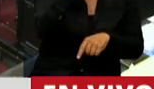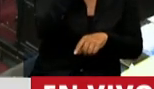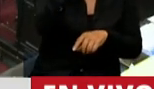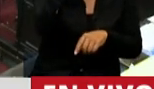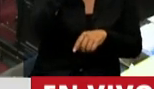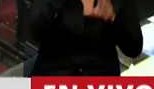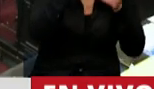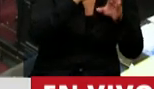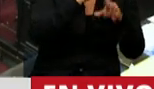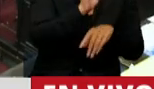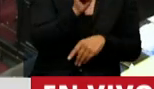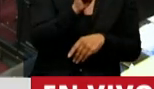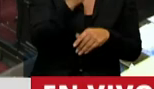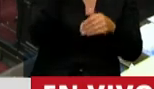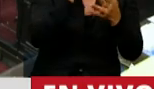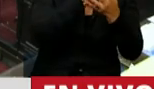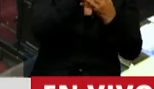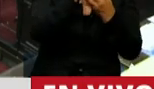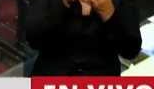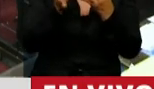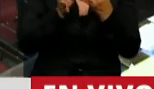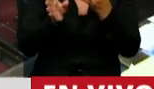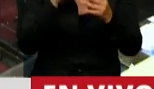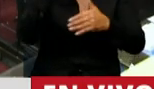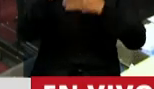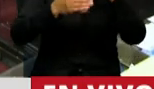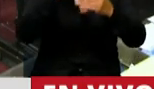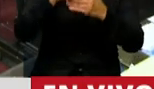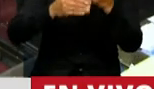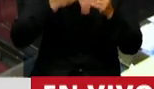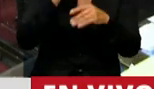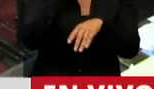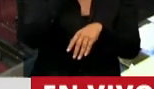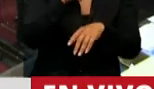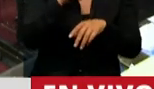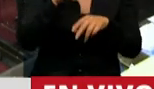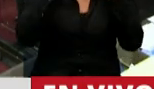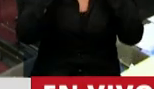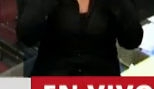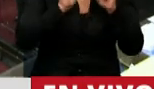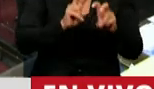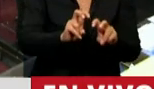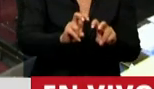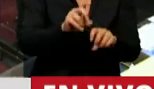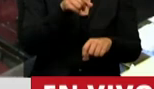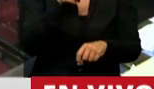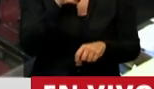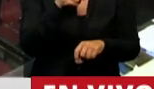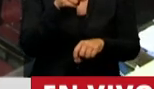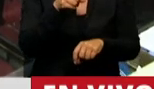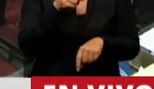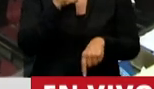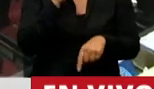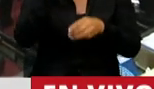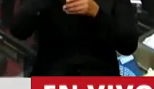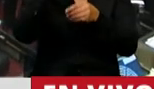donde tenemos que impulsar también el desarrollo, por ejemplo, de la investigación en las universidades,